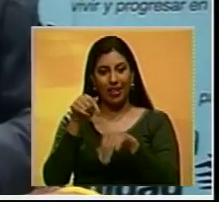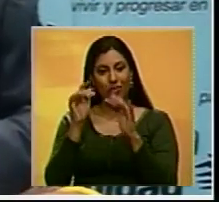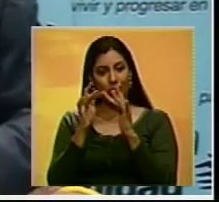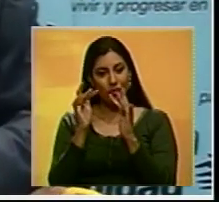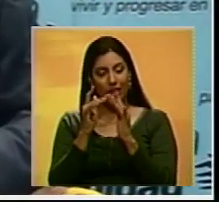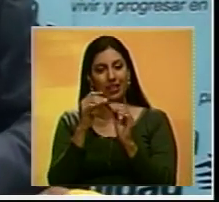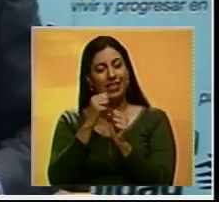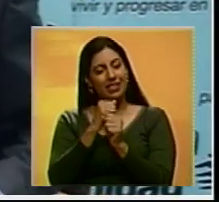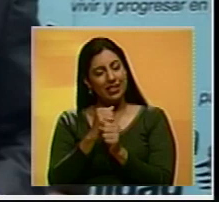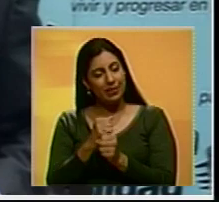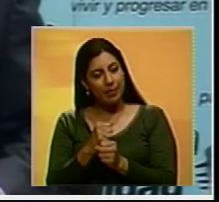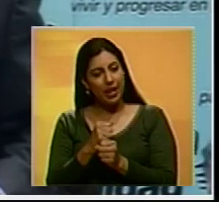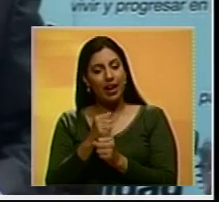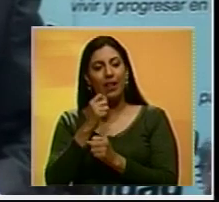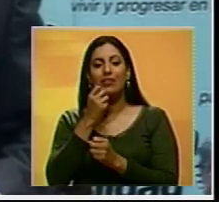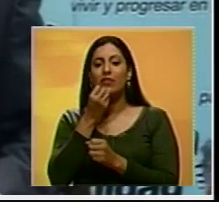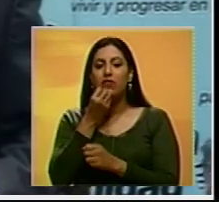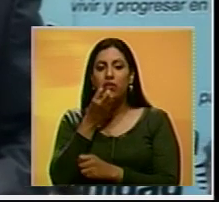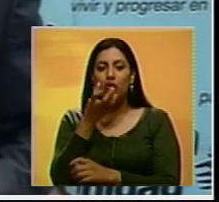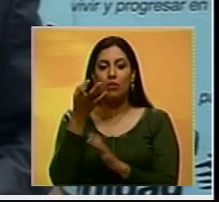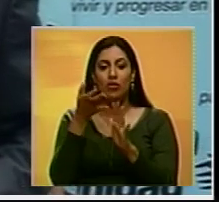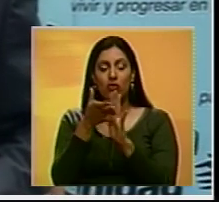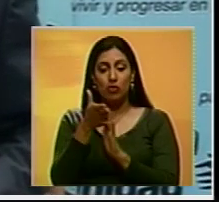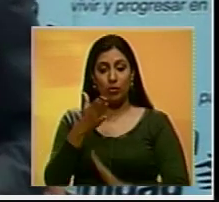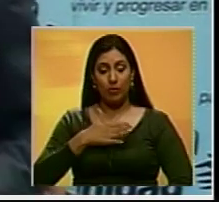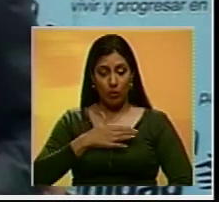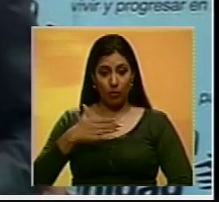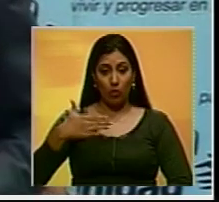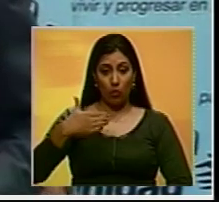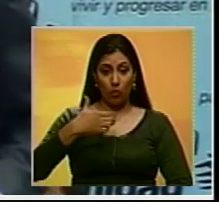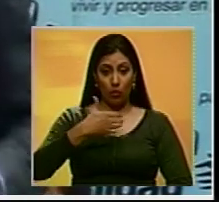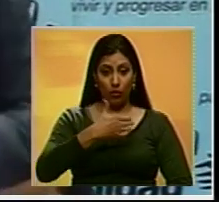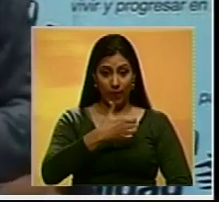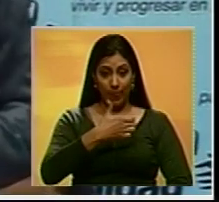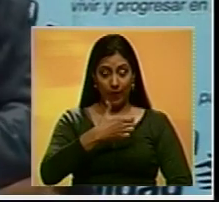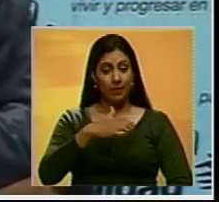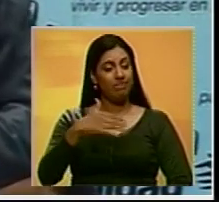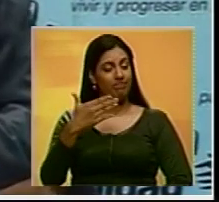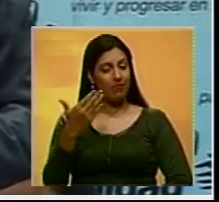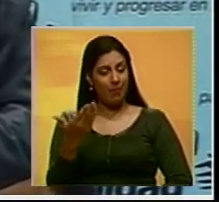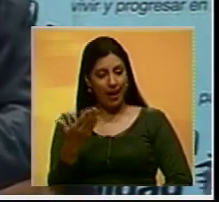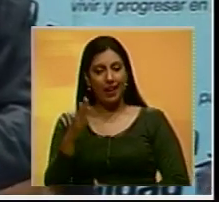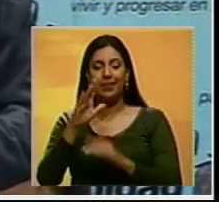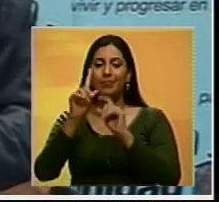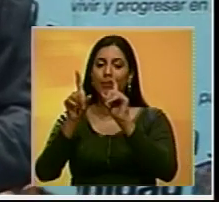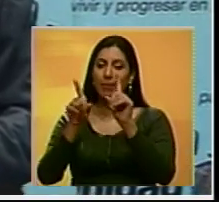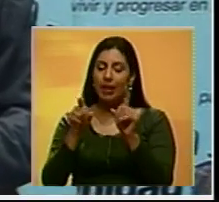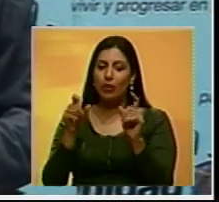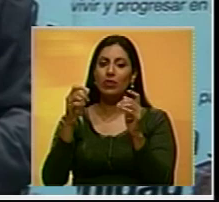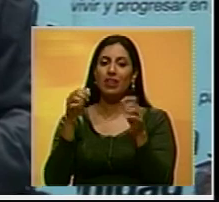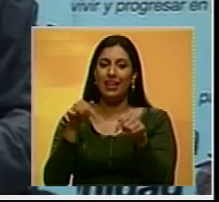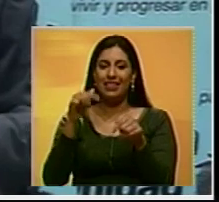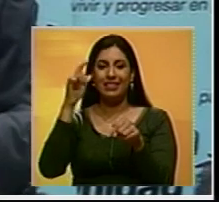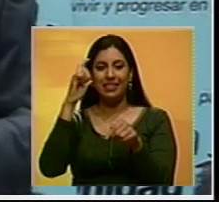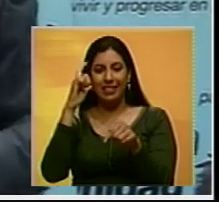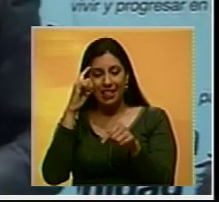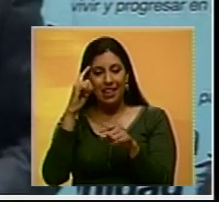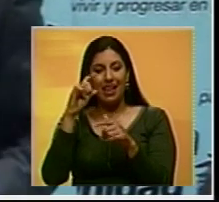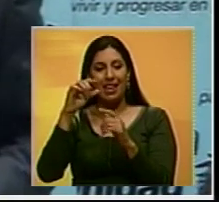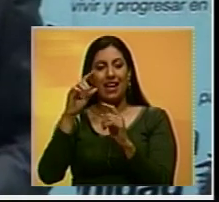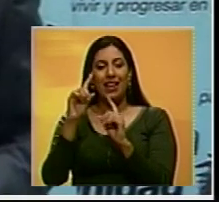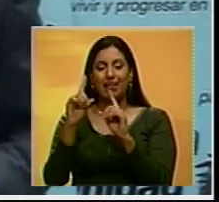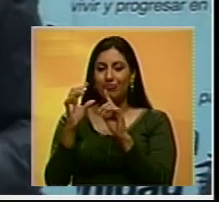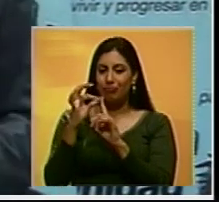aquí esperando el pronunciamiento de la Mesa de la Unidad Democrática. En la convocatoria para esta